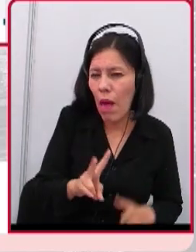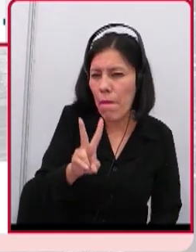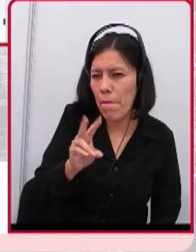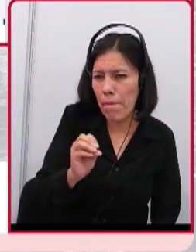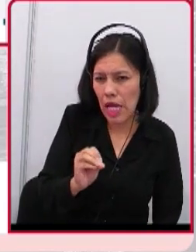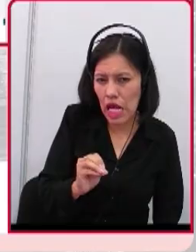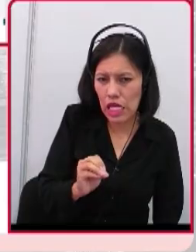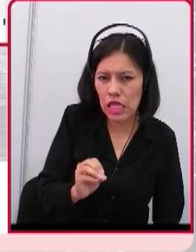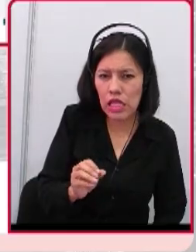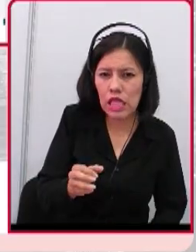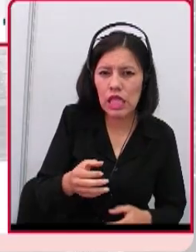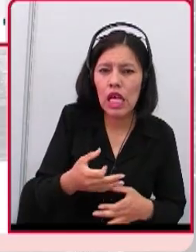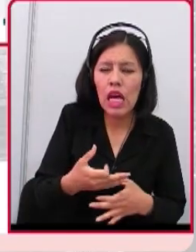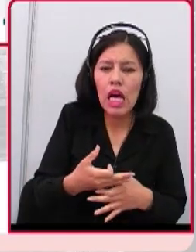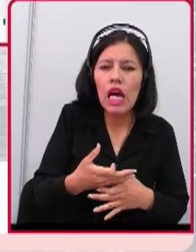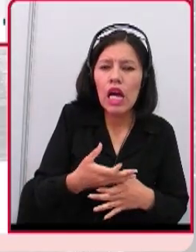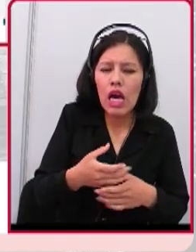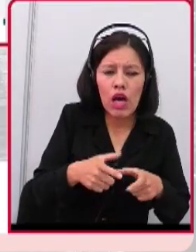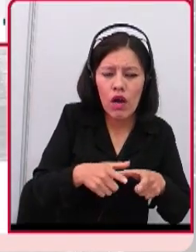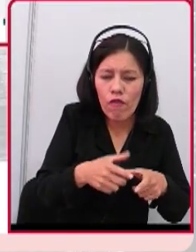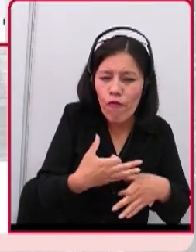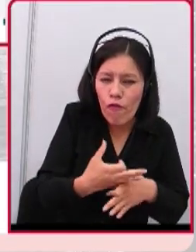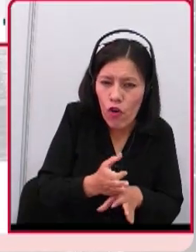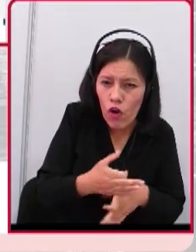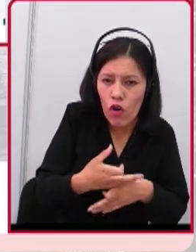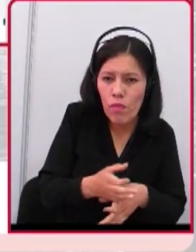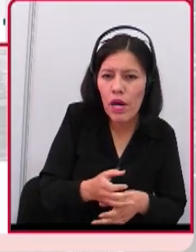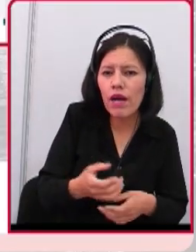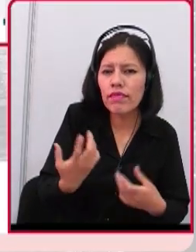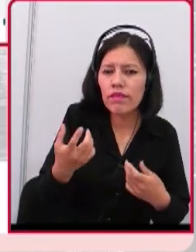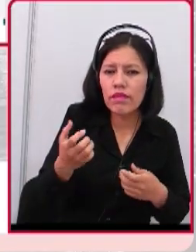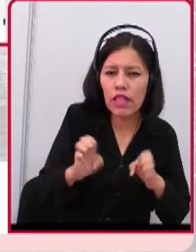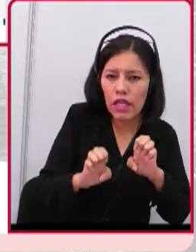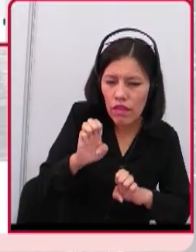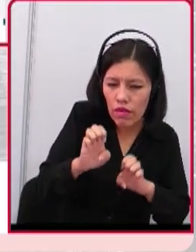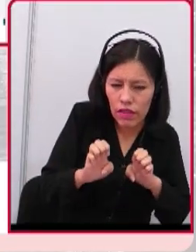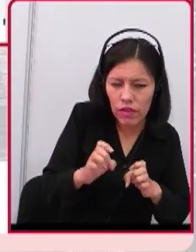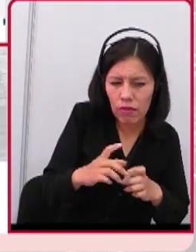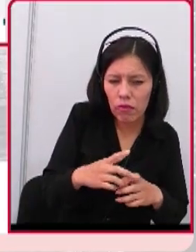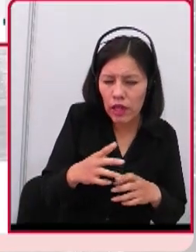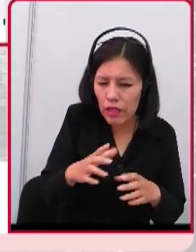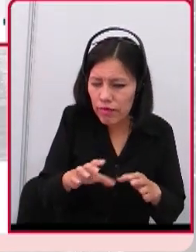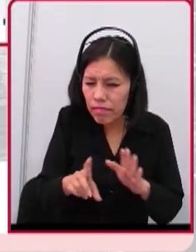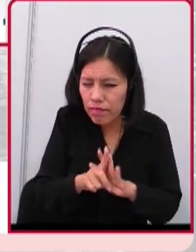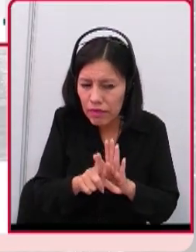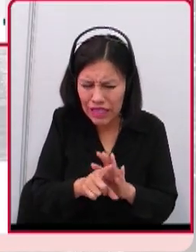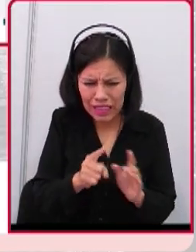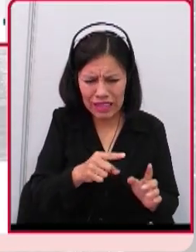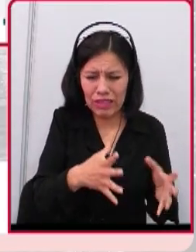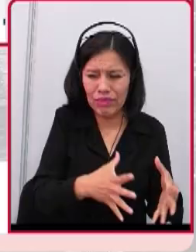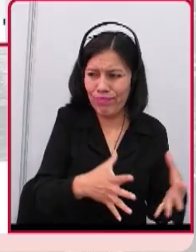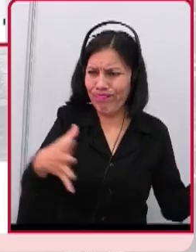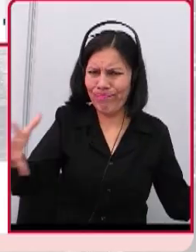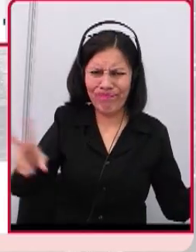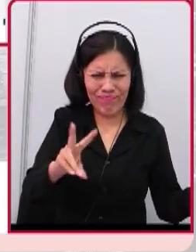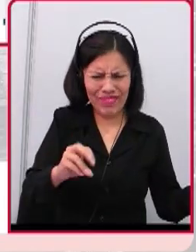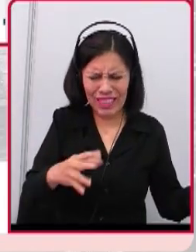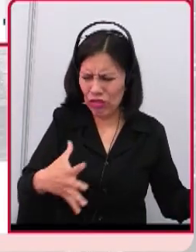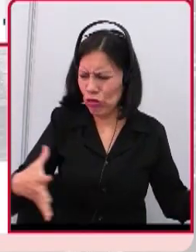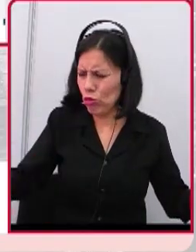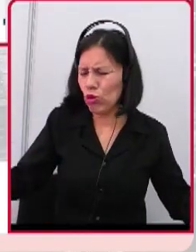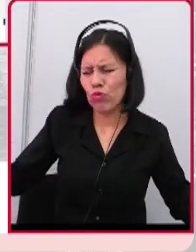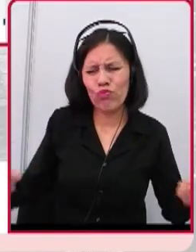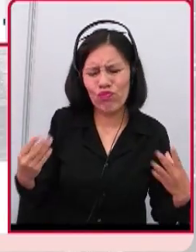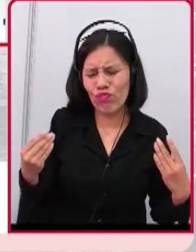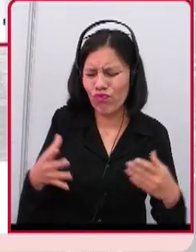dominios de estimación. Entonces, estamos hablando con una cantidad bastante grande de información. El siguiente paso para